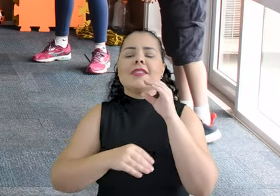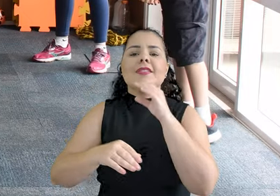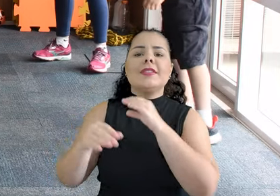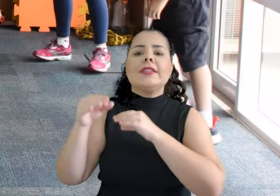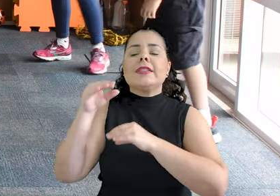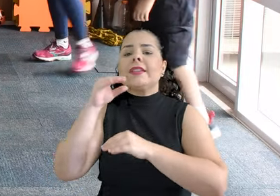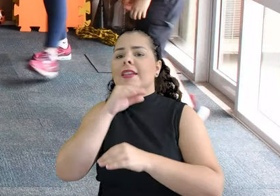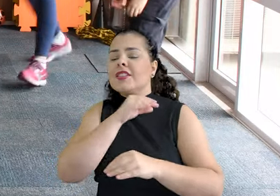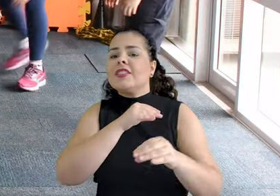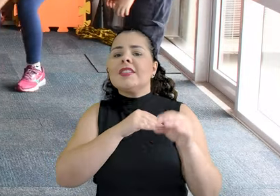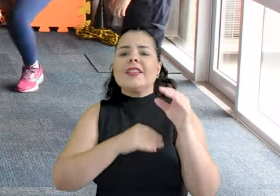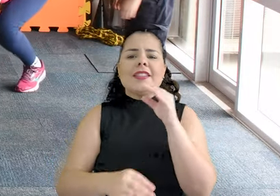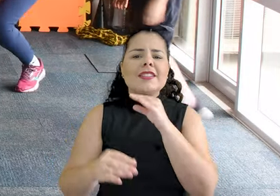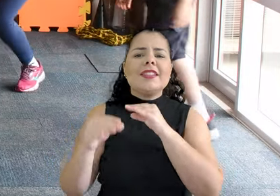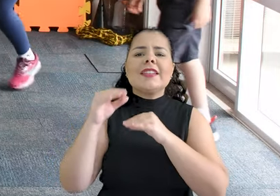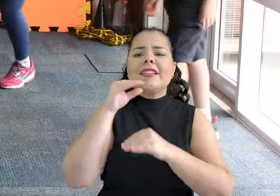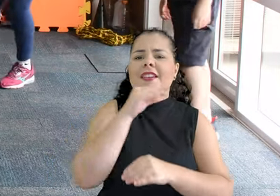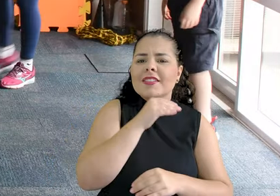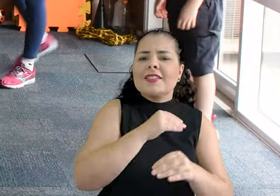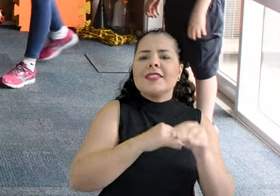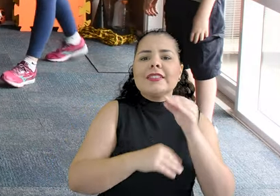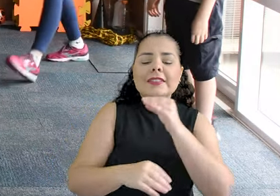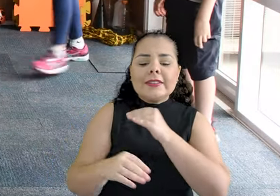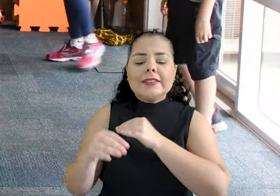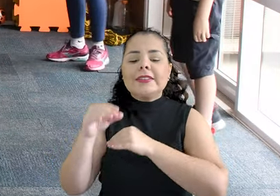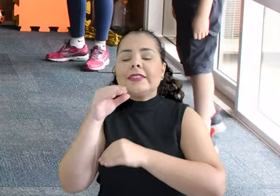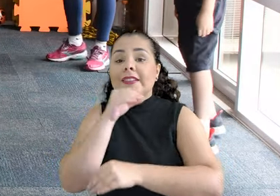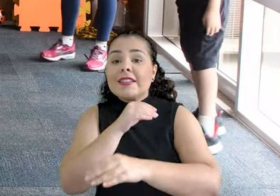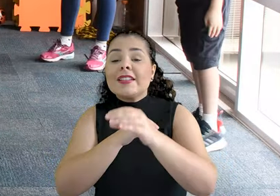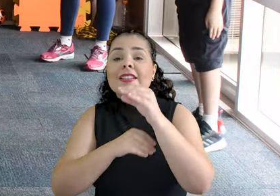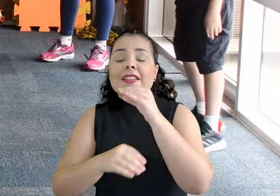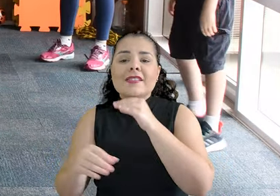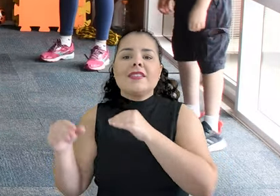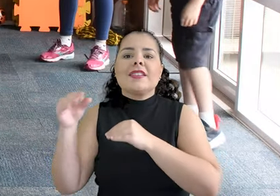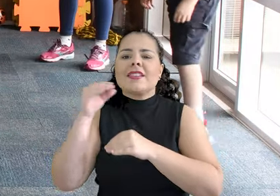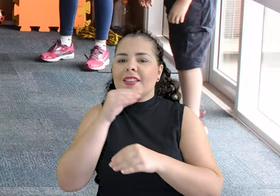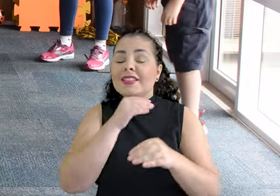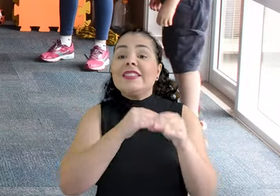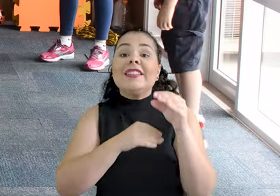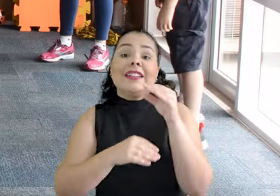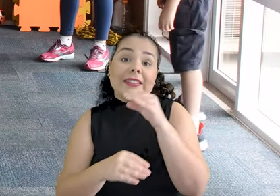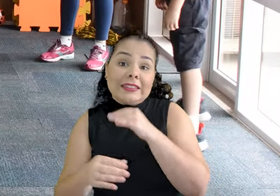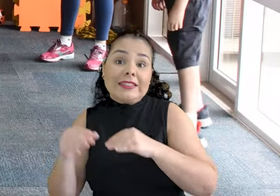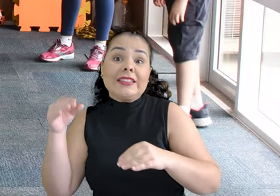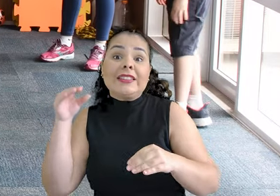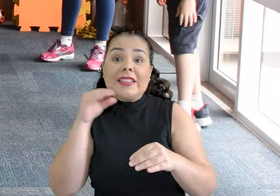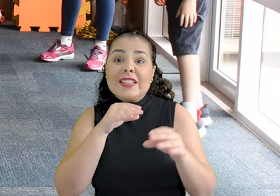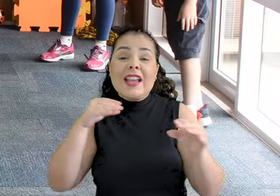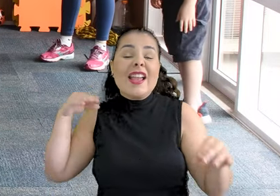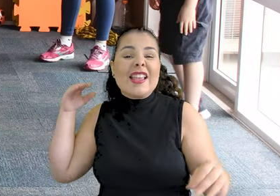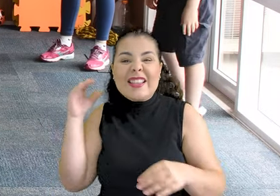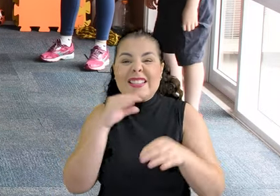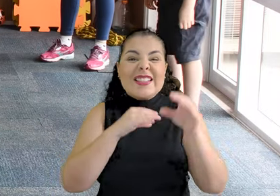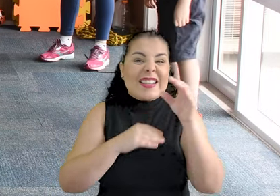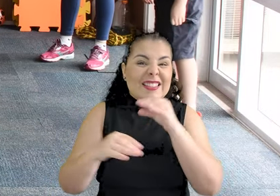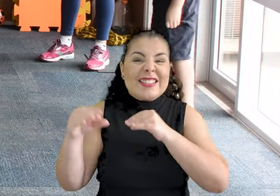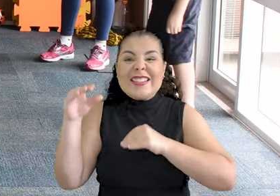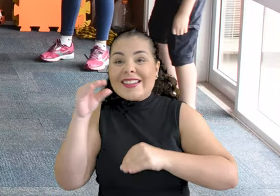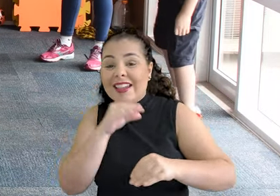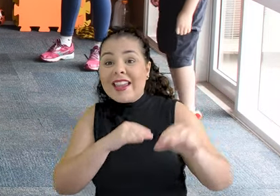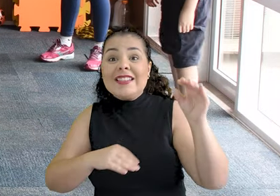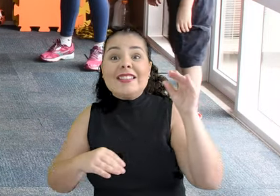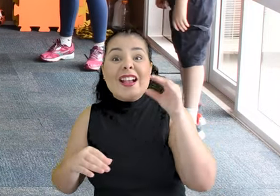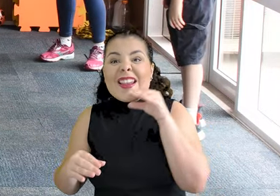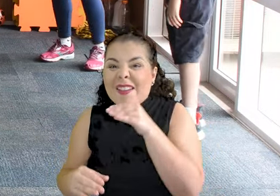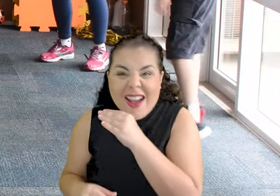quente, quente, quente, quente, quente, quente. Quente, quente, quente, quente, quente, quente,